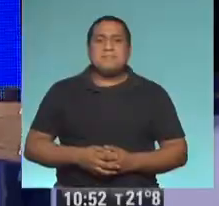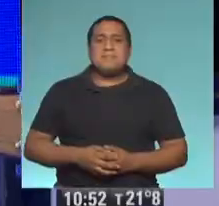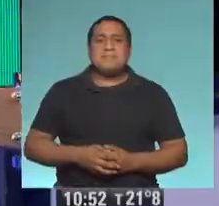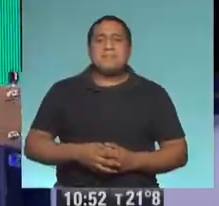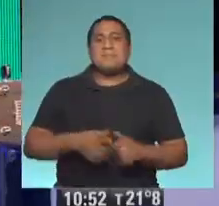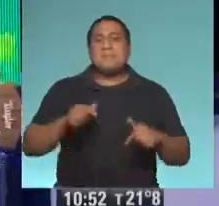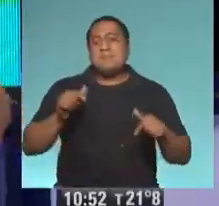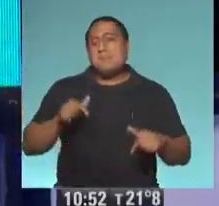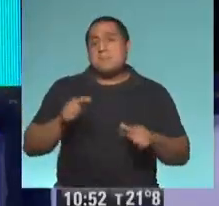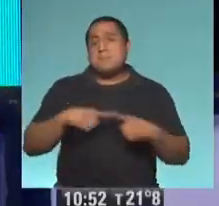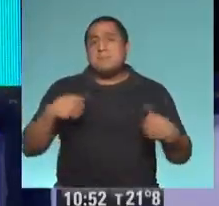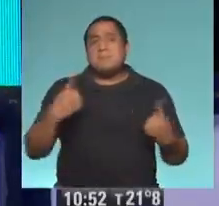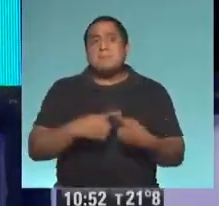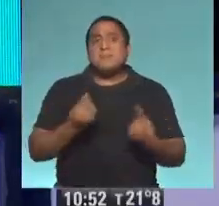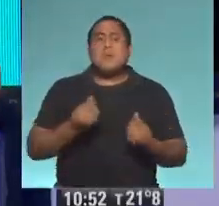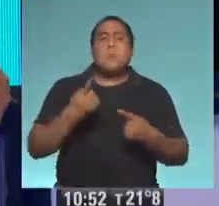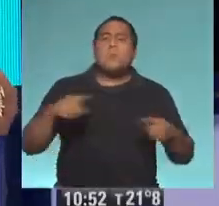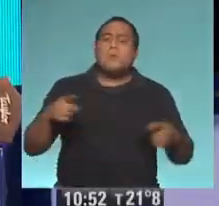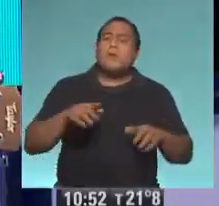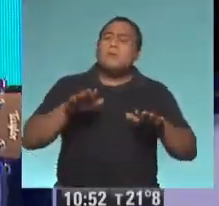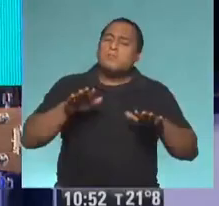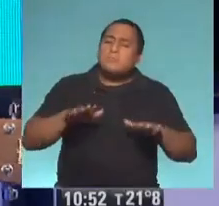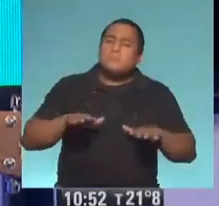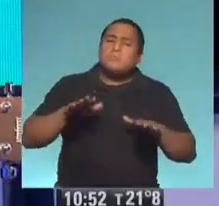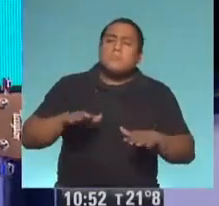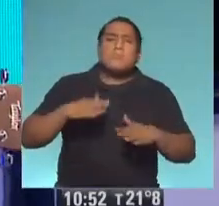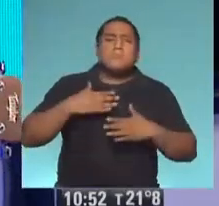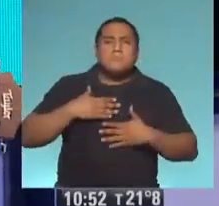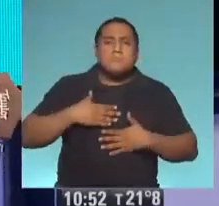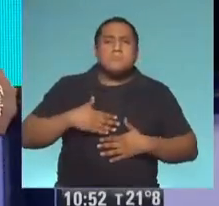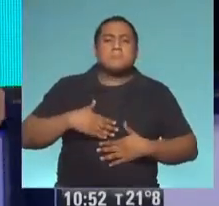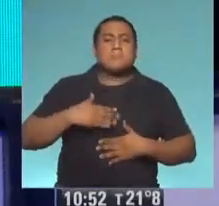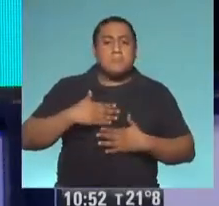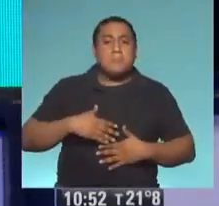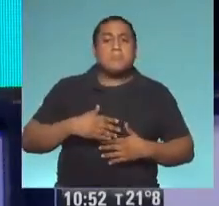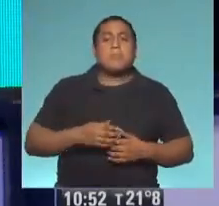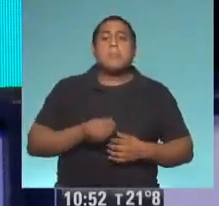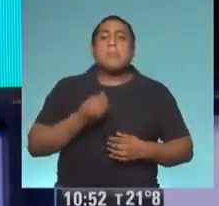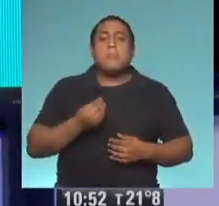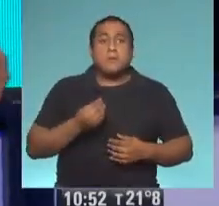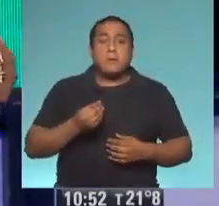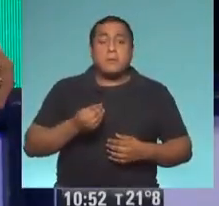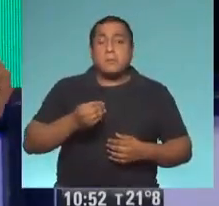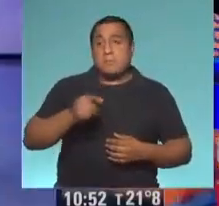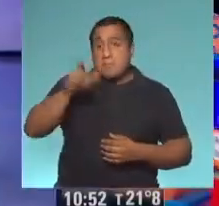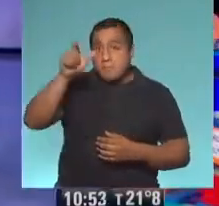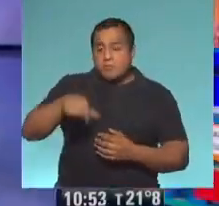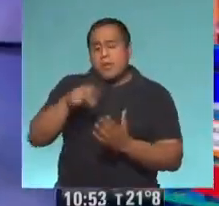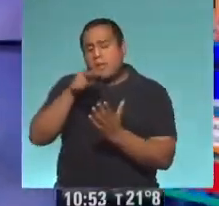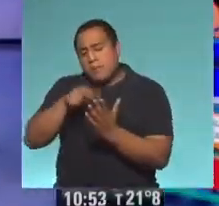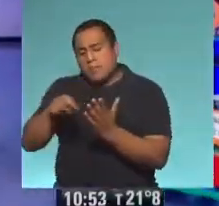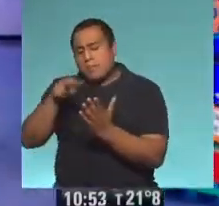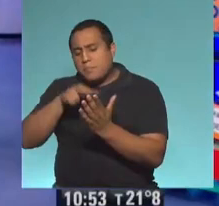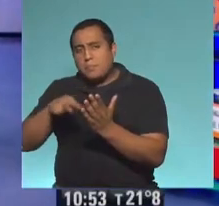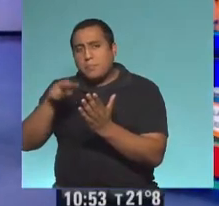tener que hacer tiene que ser una música muy despacito muy tranqui tiene que ayudar a que la voz del que esté leyendo el poema de